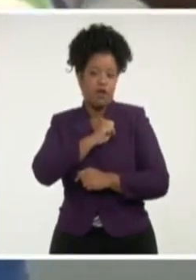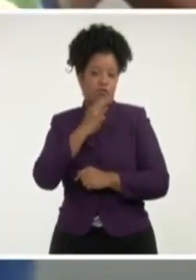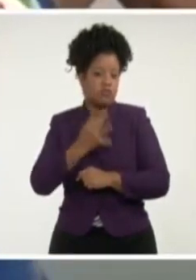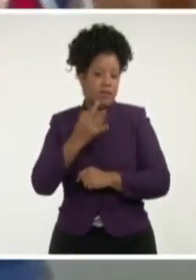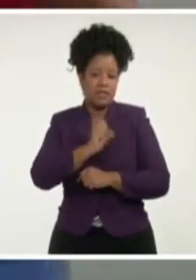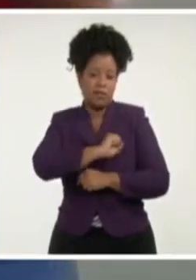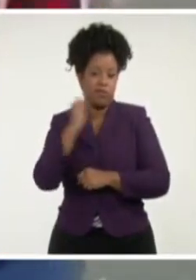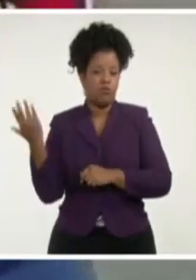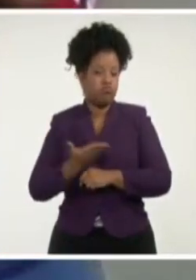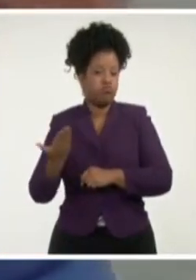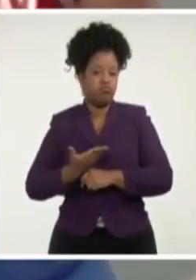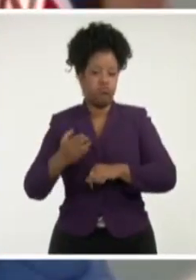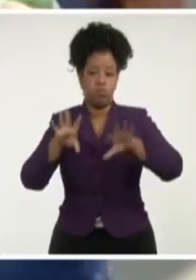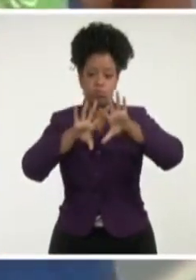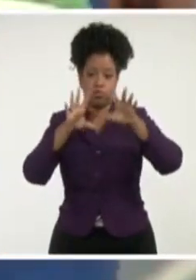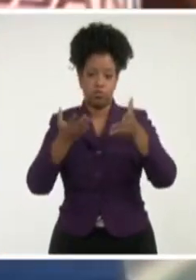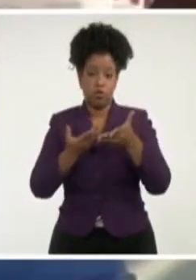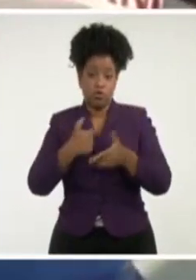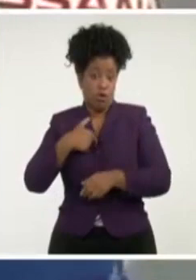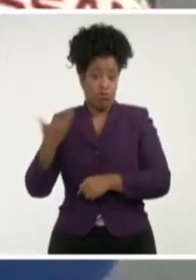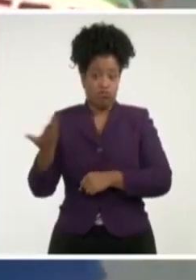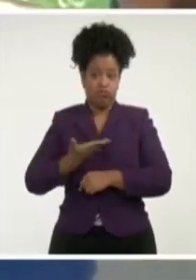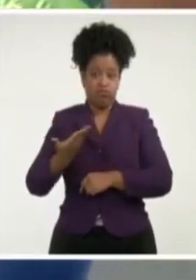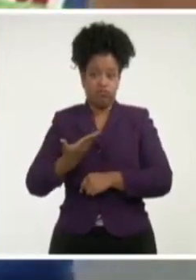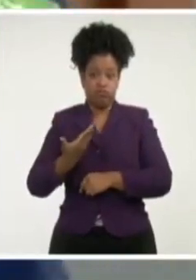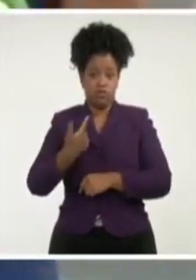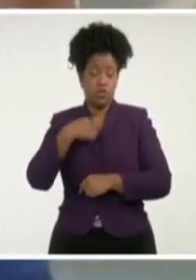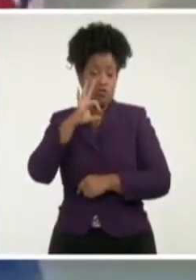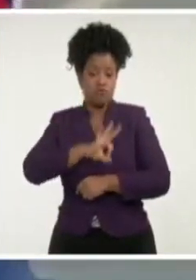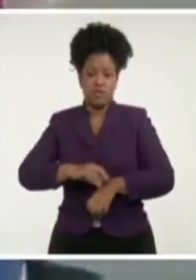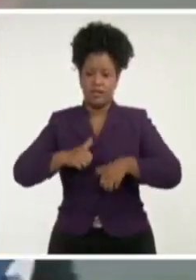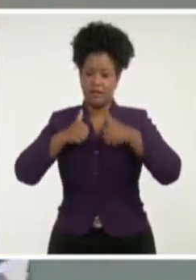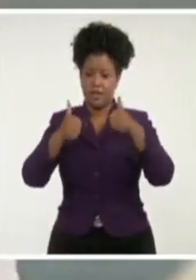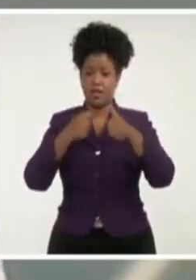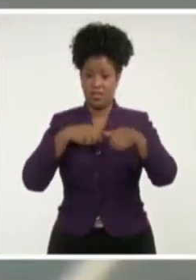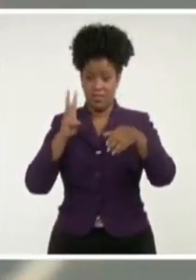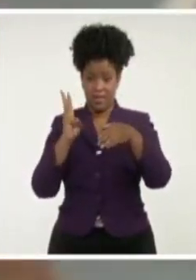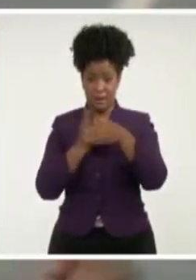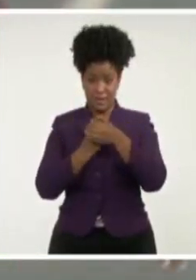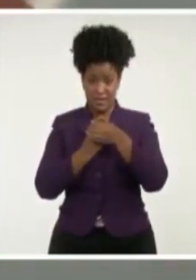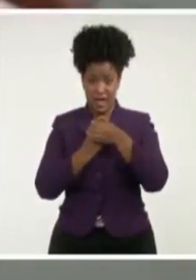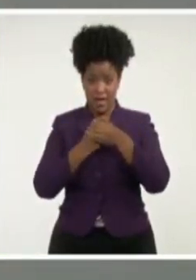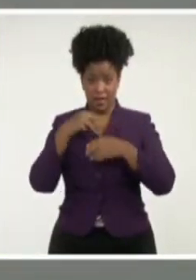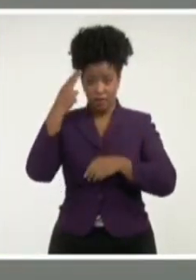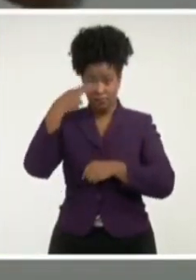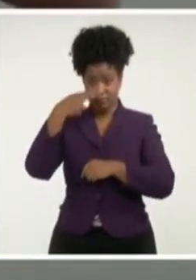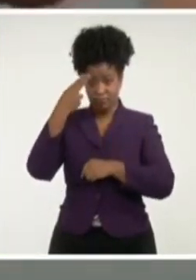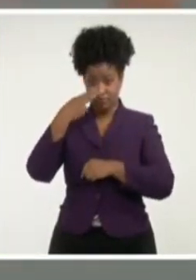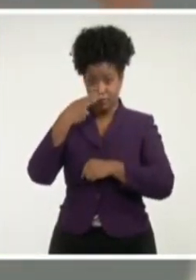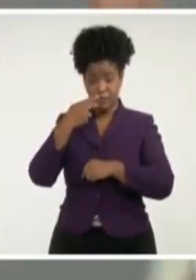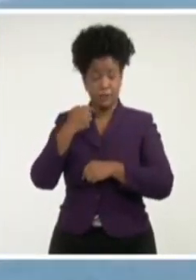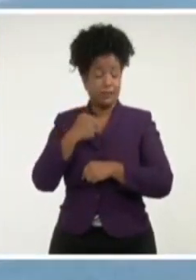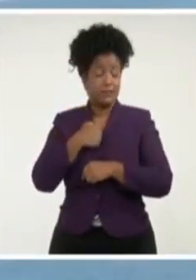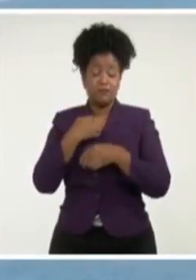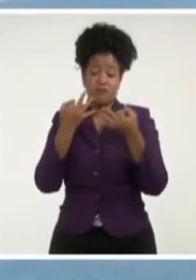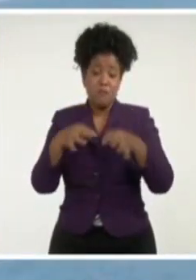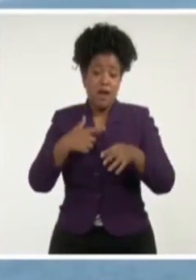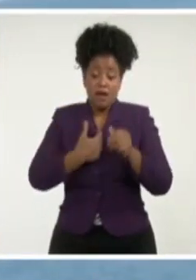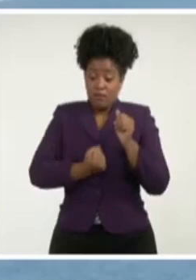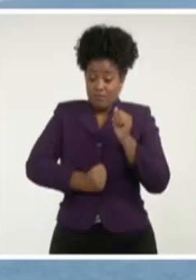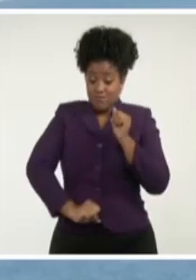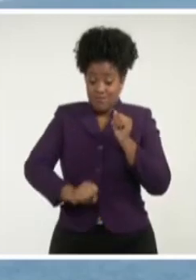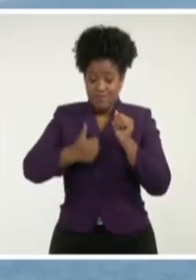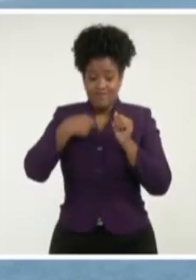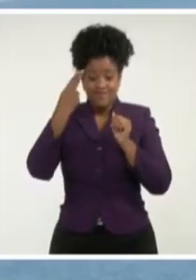más rápida del mundo. Yo estoy orgullosa de ser una atleta paralímpica. Yo no pedí nacer con dificultad visual, pero nací